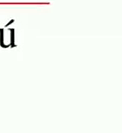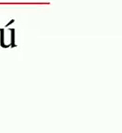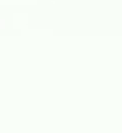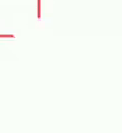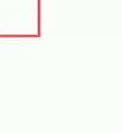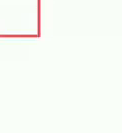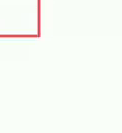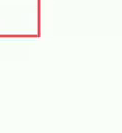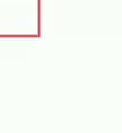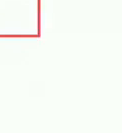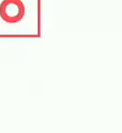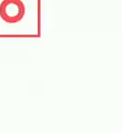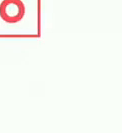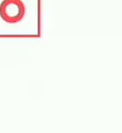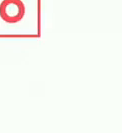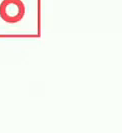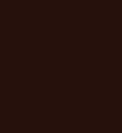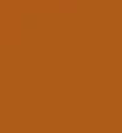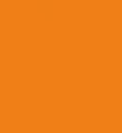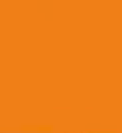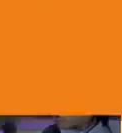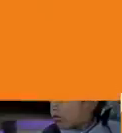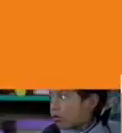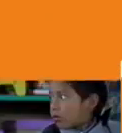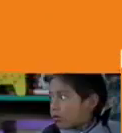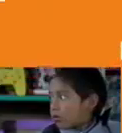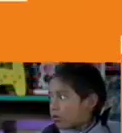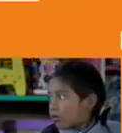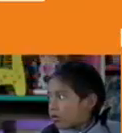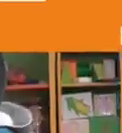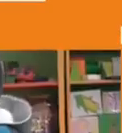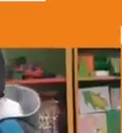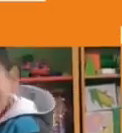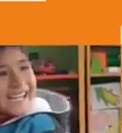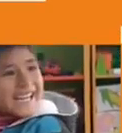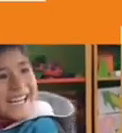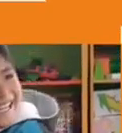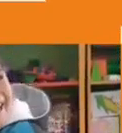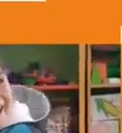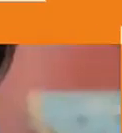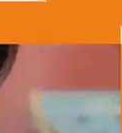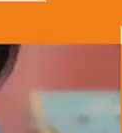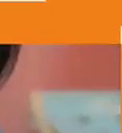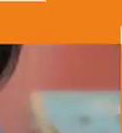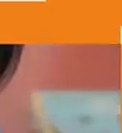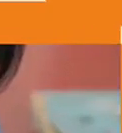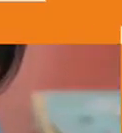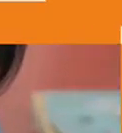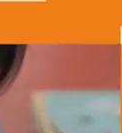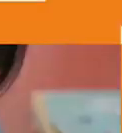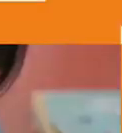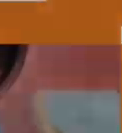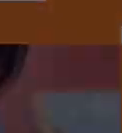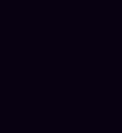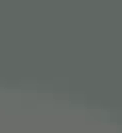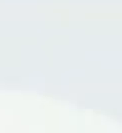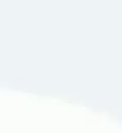Gobierno del Perú. El Perú primero. Estamos viendo Aprendo en Casa, secundaria.